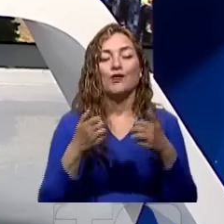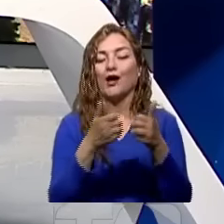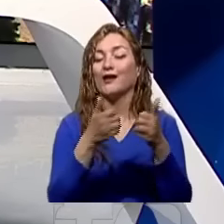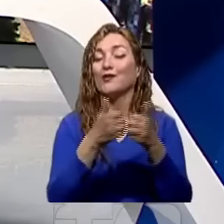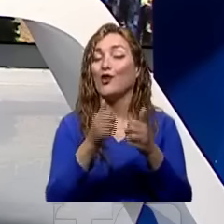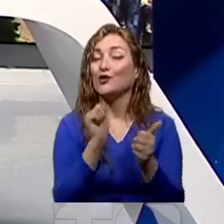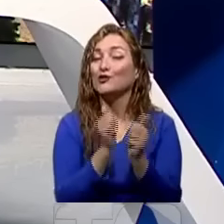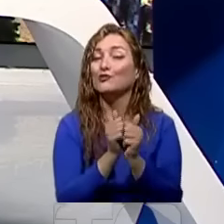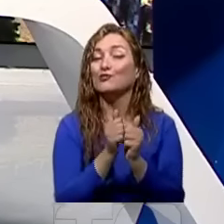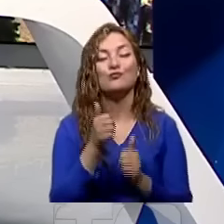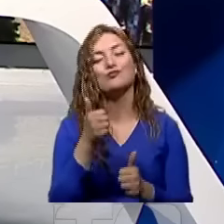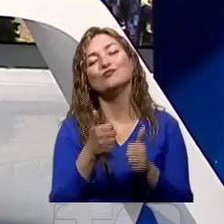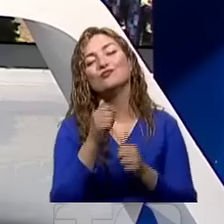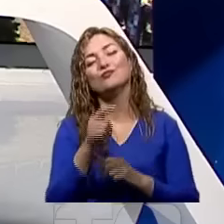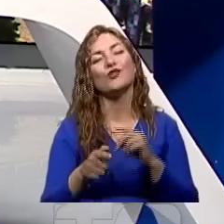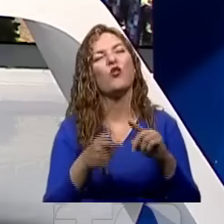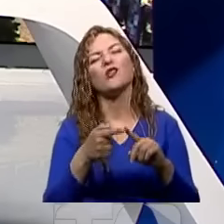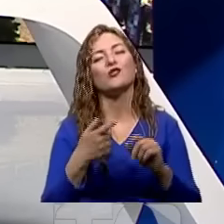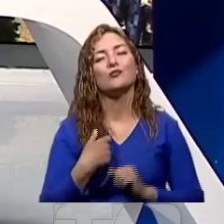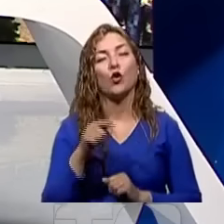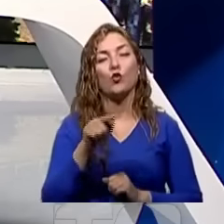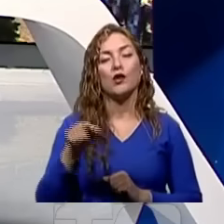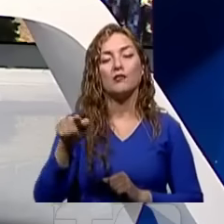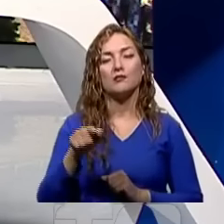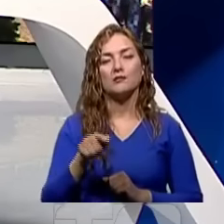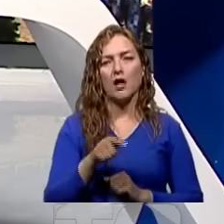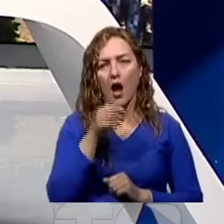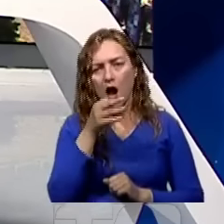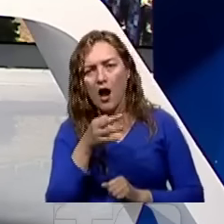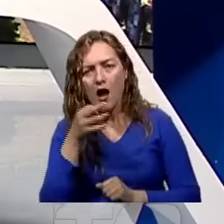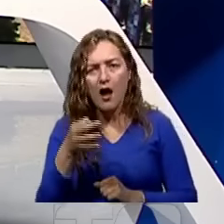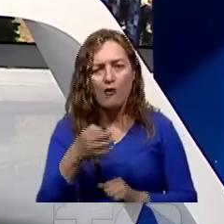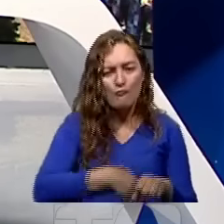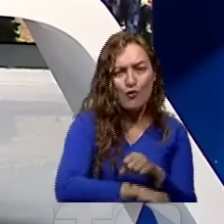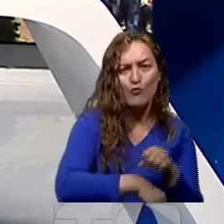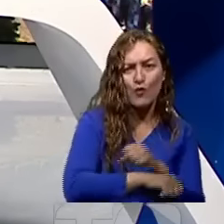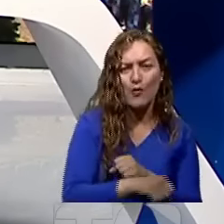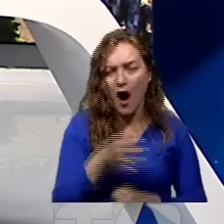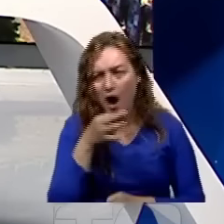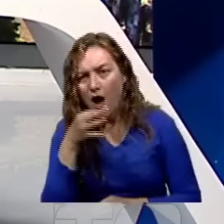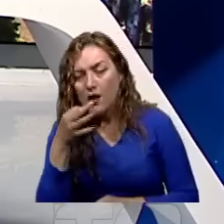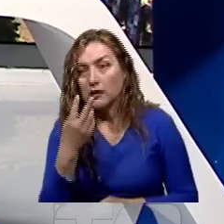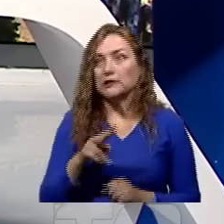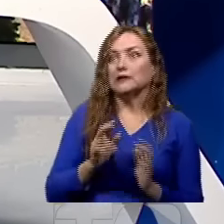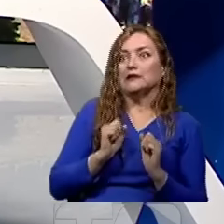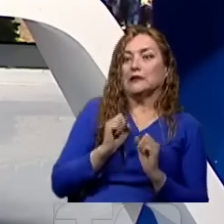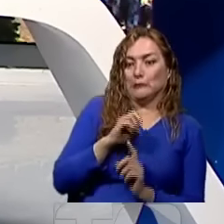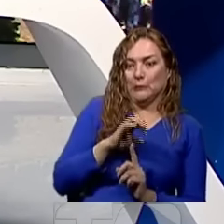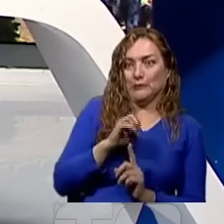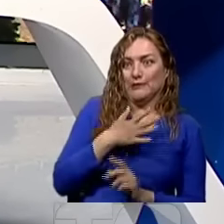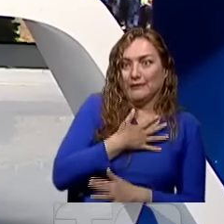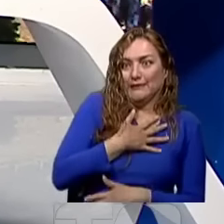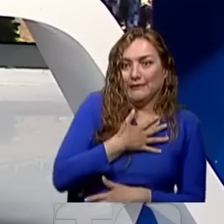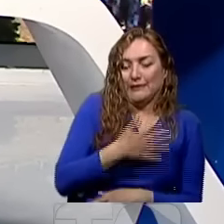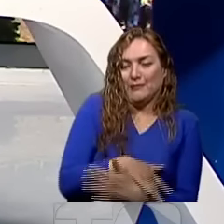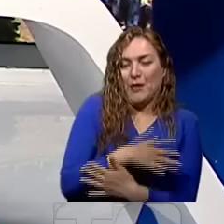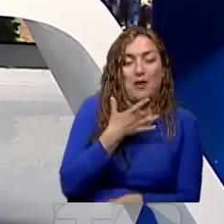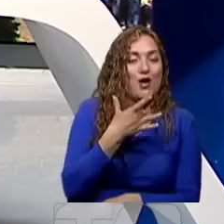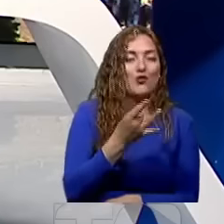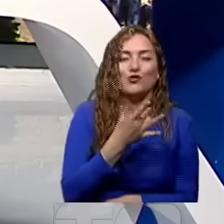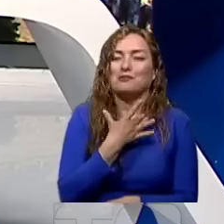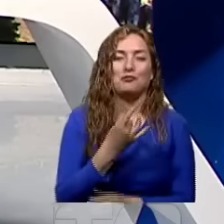de Deporte Total ha sido cuando ustedes están haciendo las narraciones de los partidos de fútbol en vivo. Es de lo que más me ha